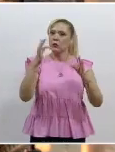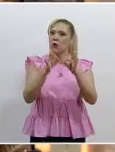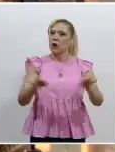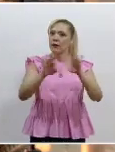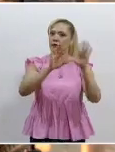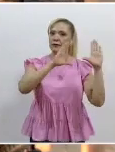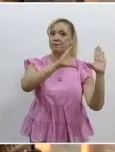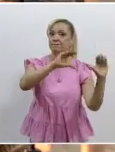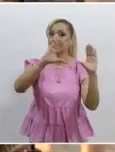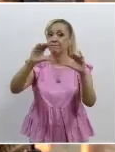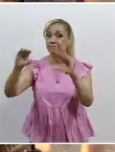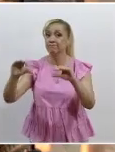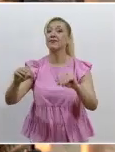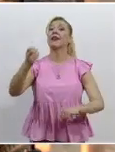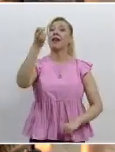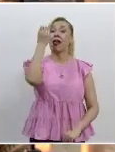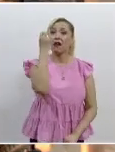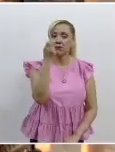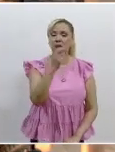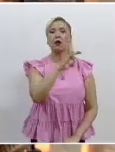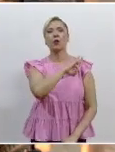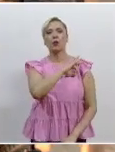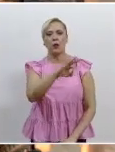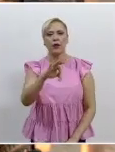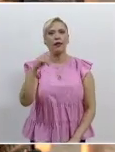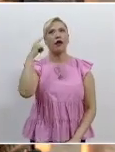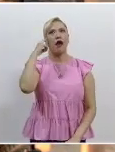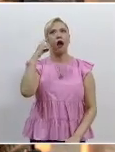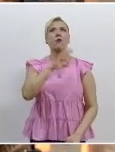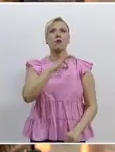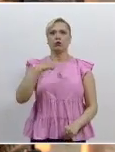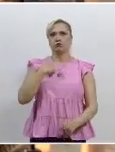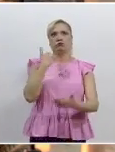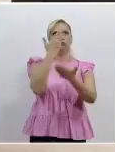pedagógico. Solo así sabremos exigir nuestros derechos.